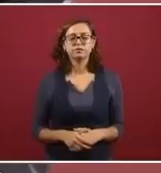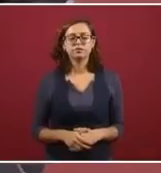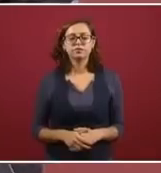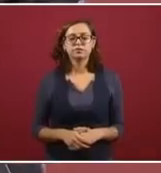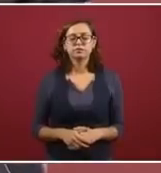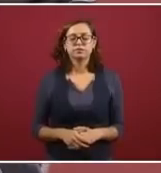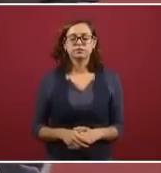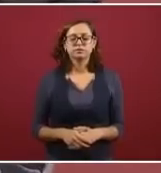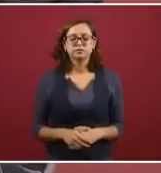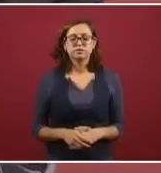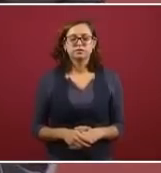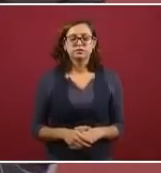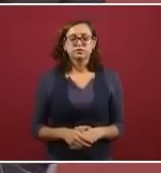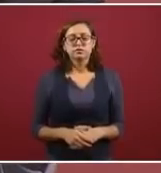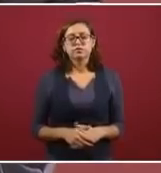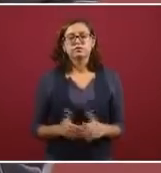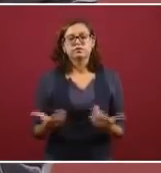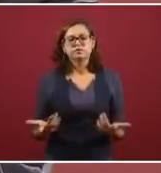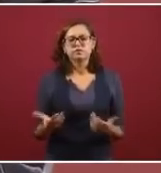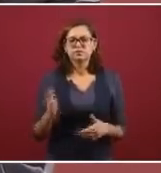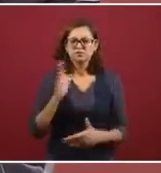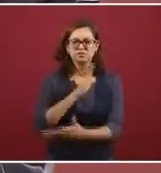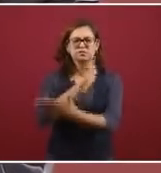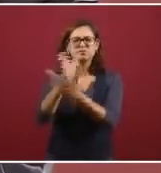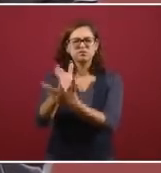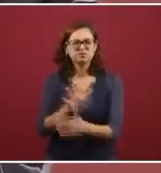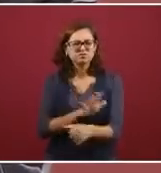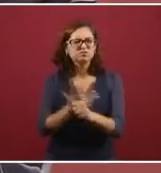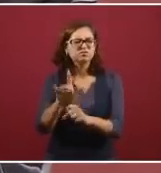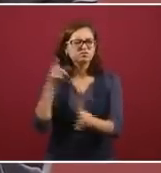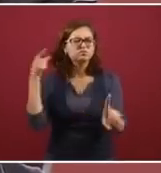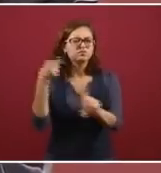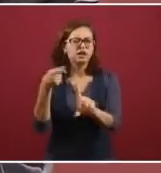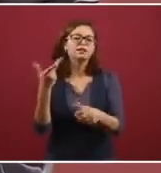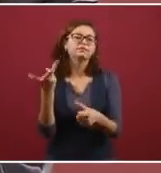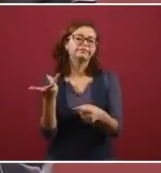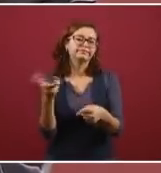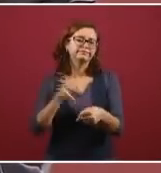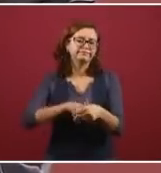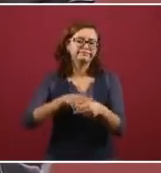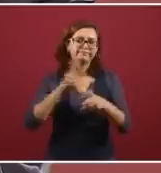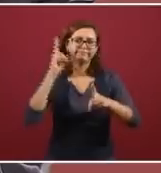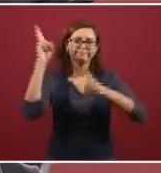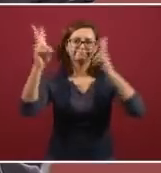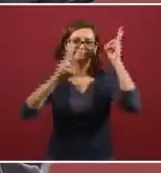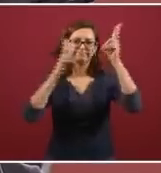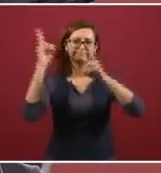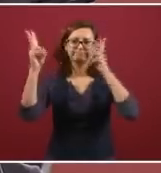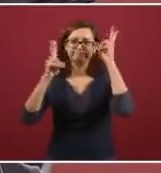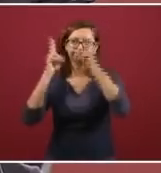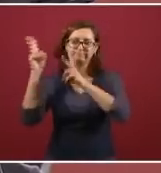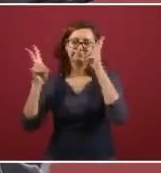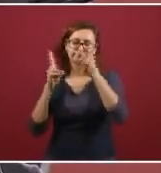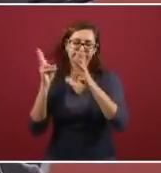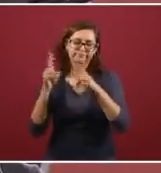visita a hospitales, es muy importante, llevamos ya